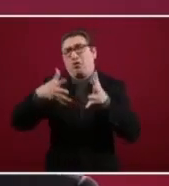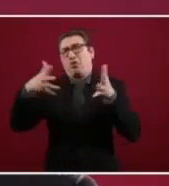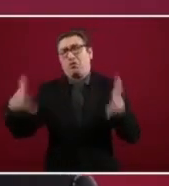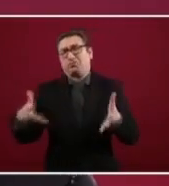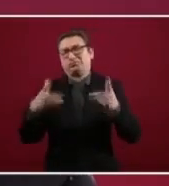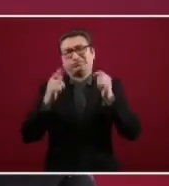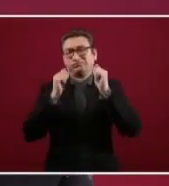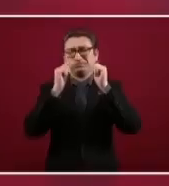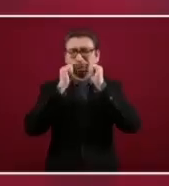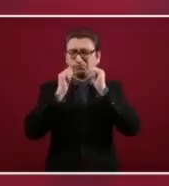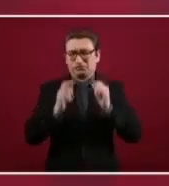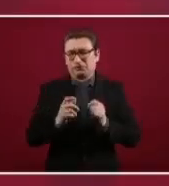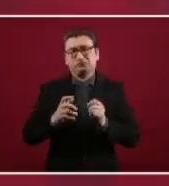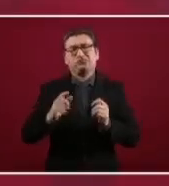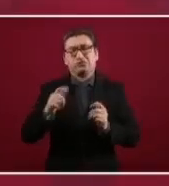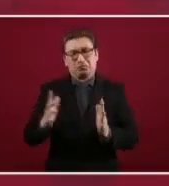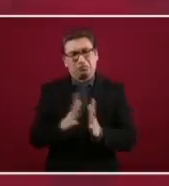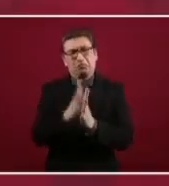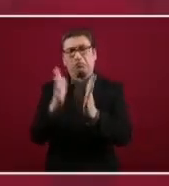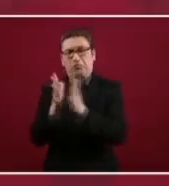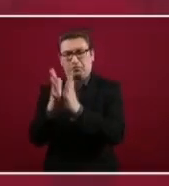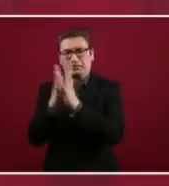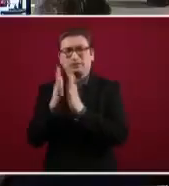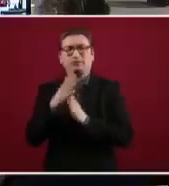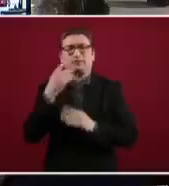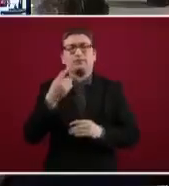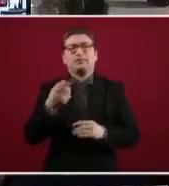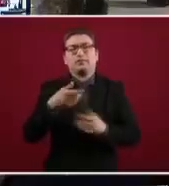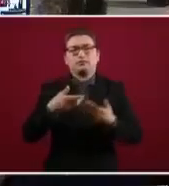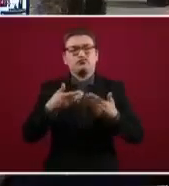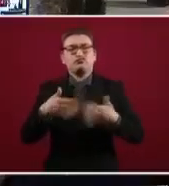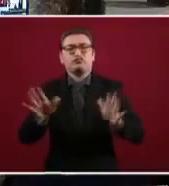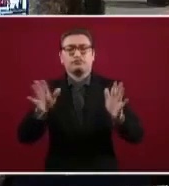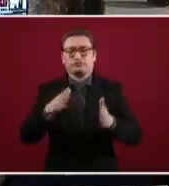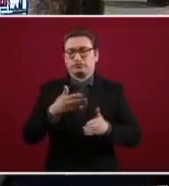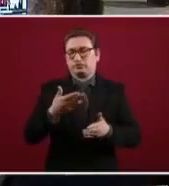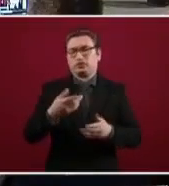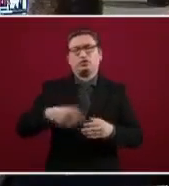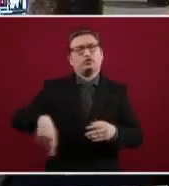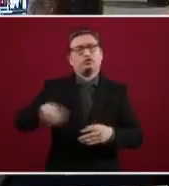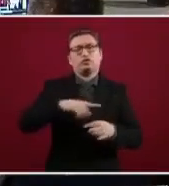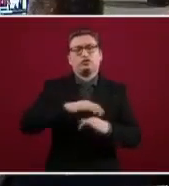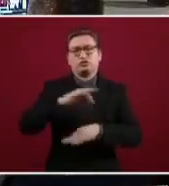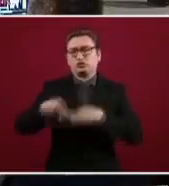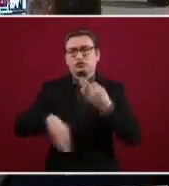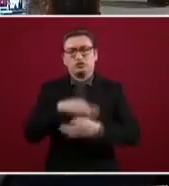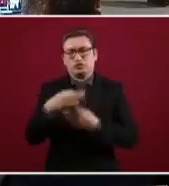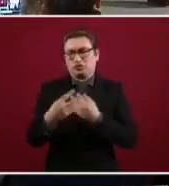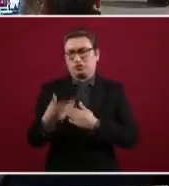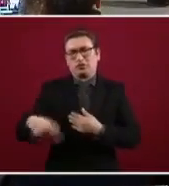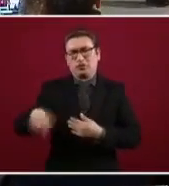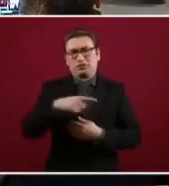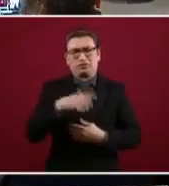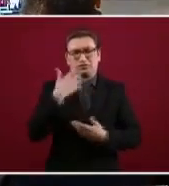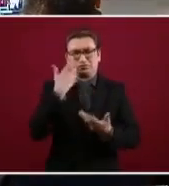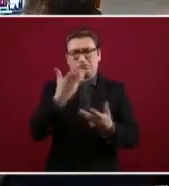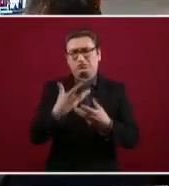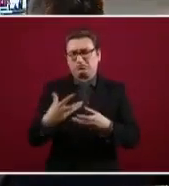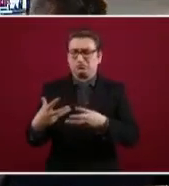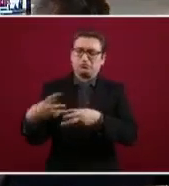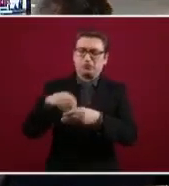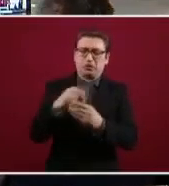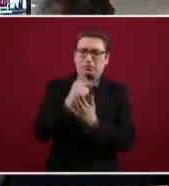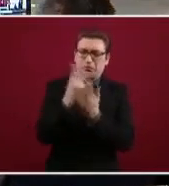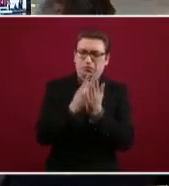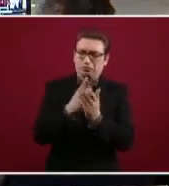grandes de manera que puedan participar absolutamente todos los que deseen incluirse en este